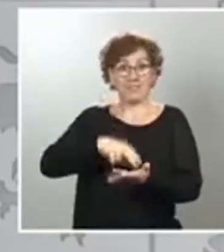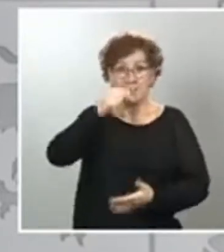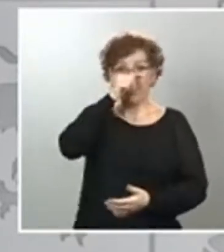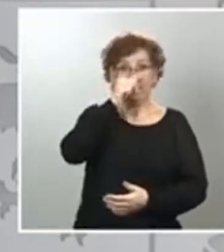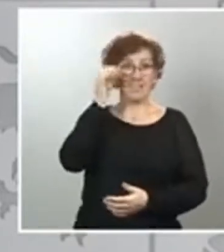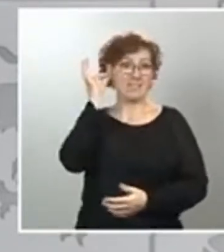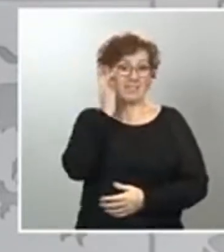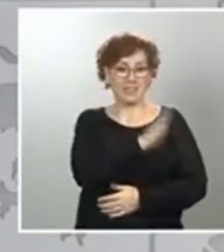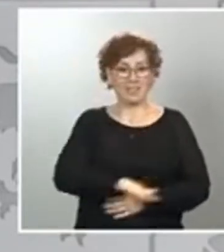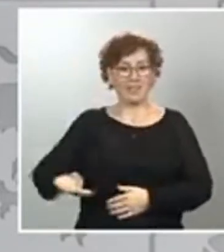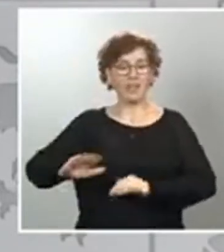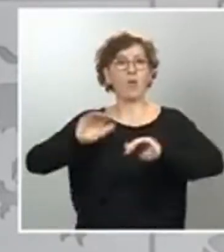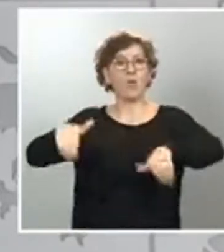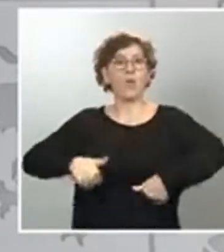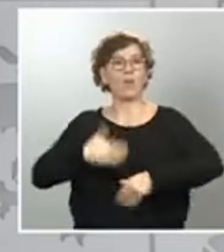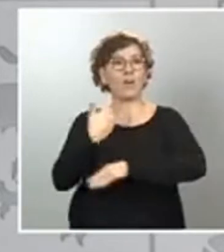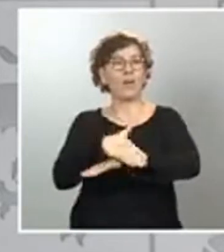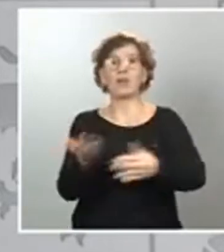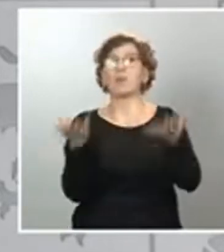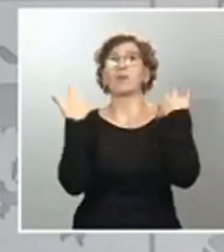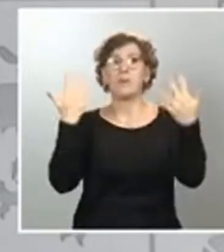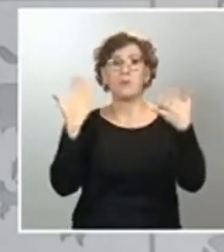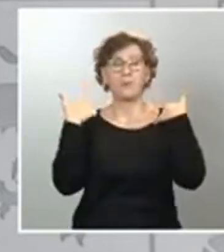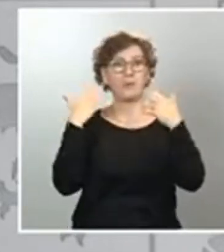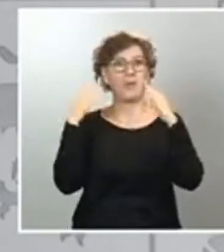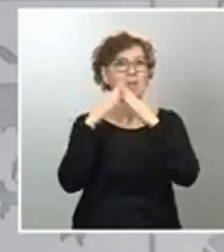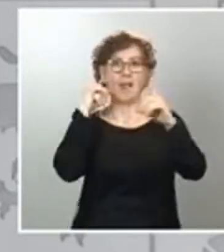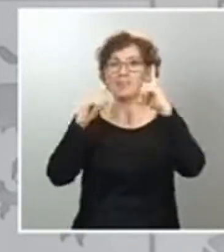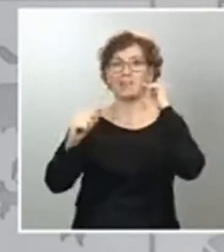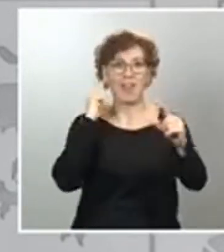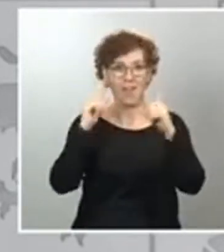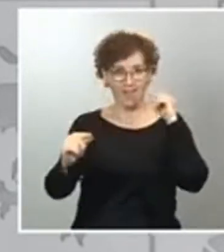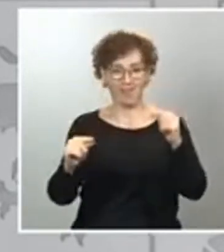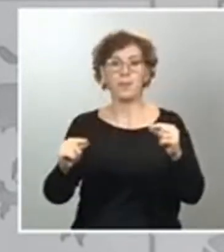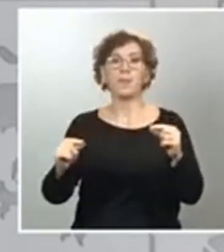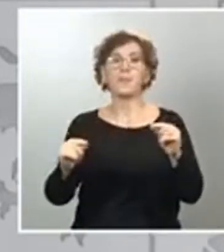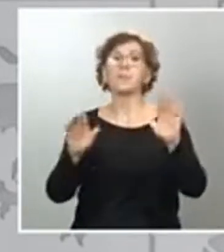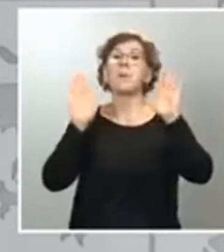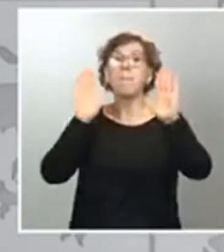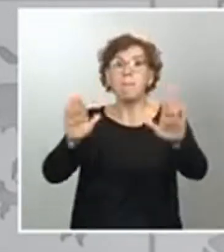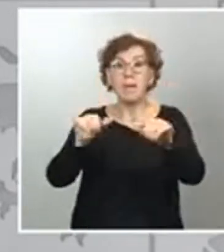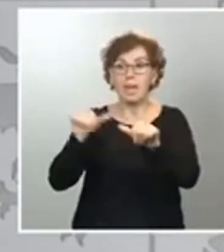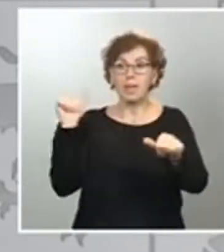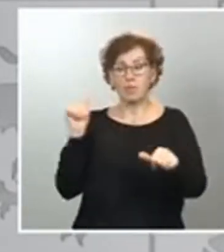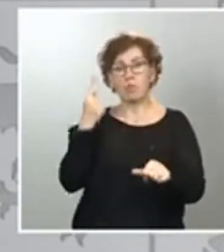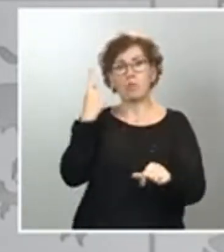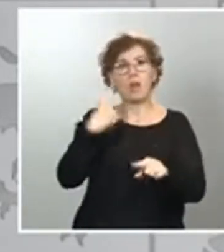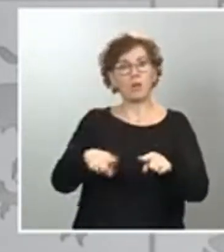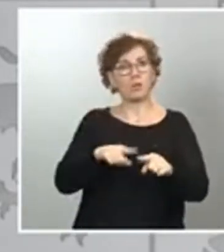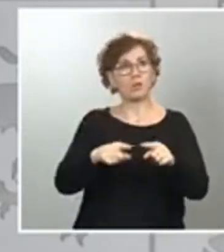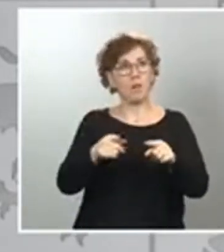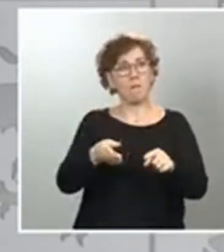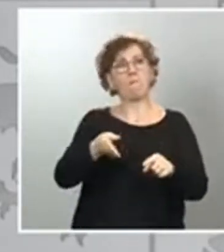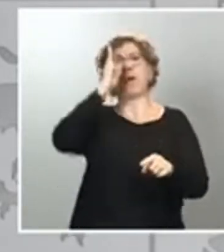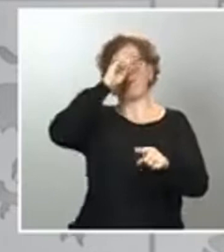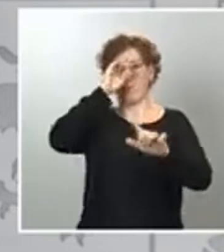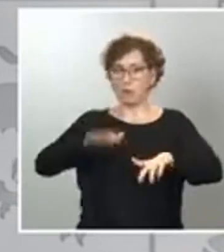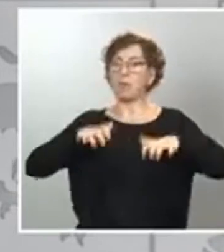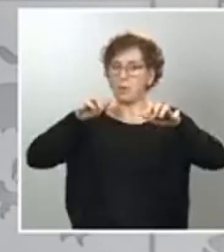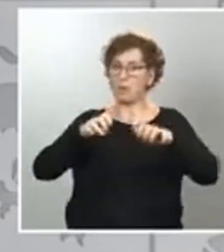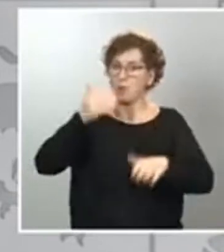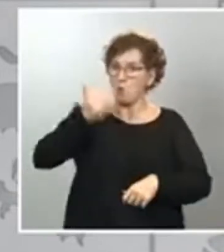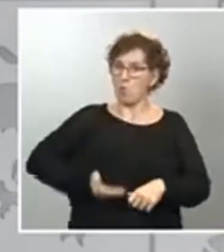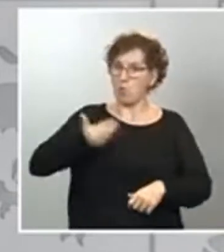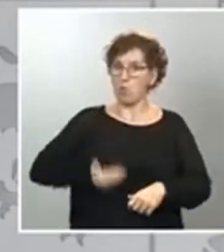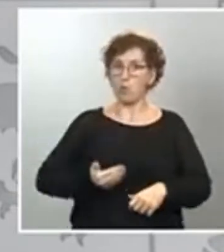al aire libre, el salir de sus casas. Pero también hemos aprendido una lección importante de estas últimas 6 semanas, y es que nuestros alivios de